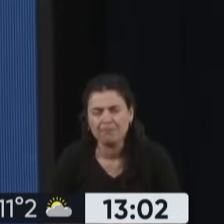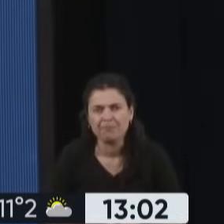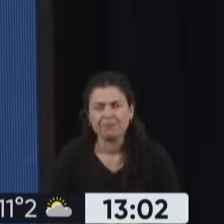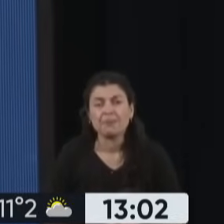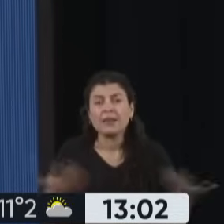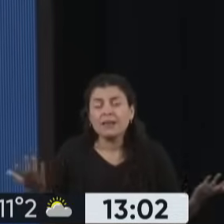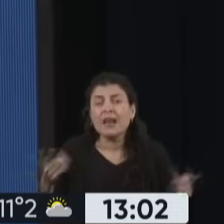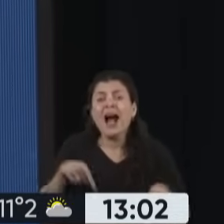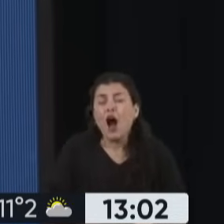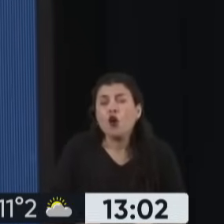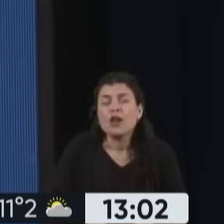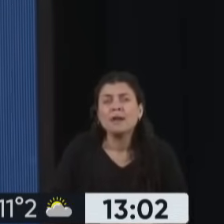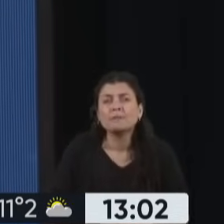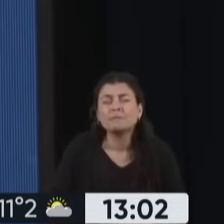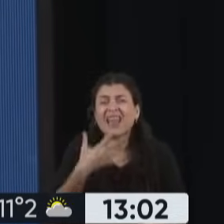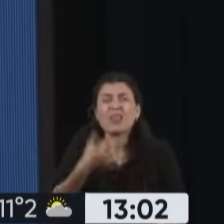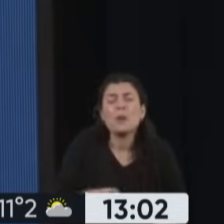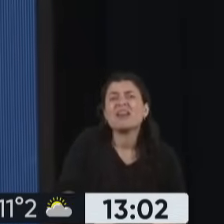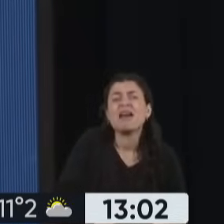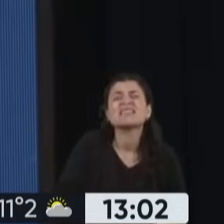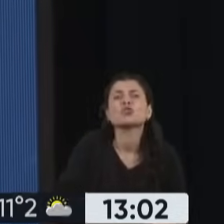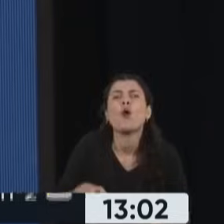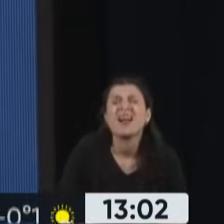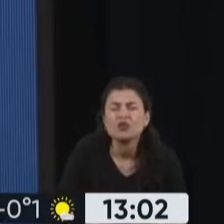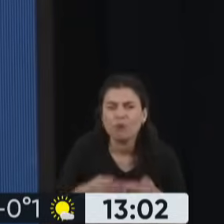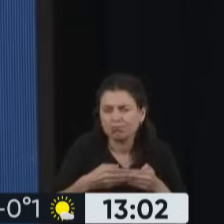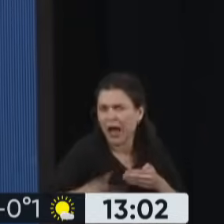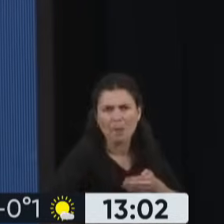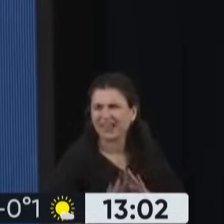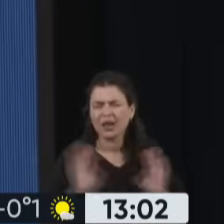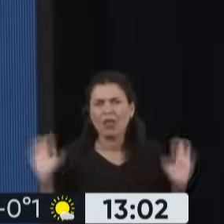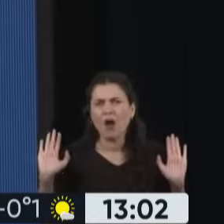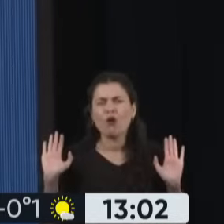y ahora, digamos, la realidad es que esto es, a partir de ahora es